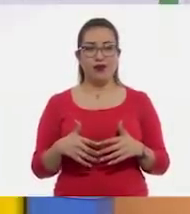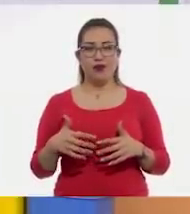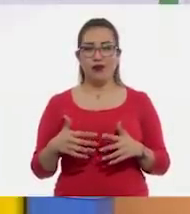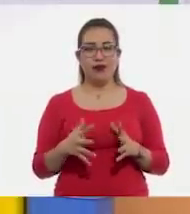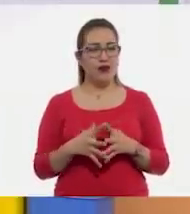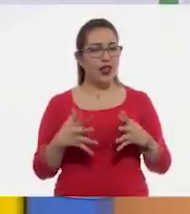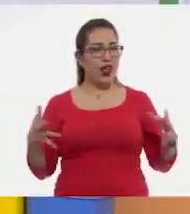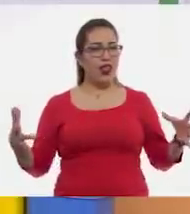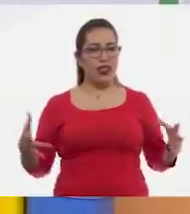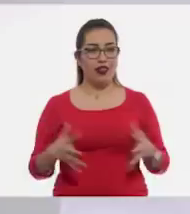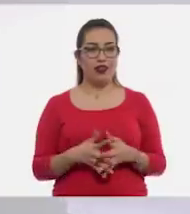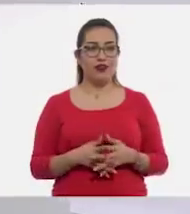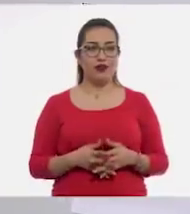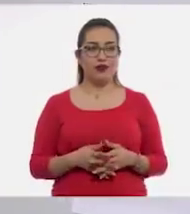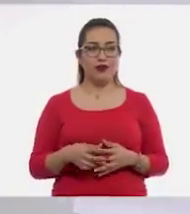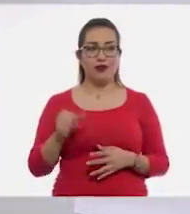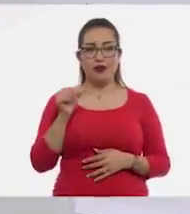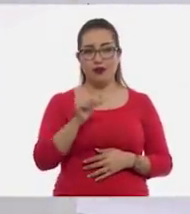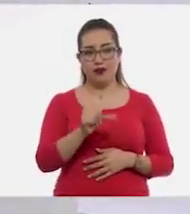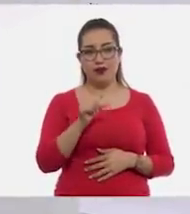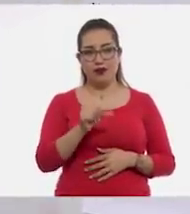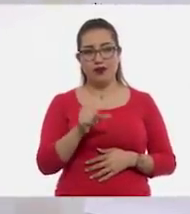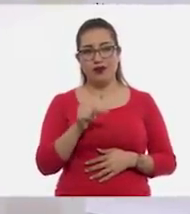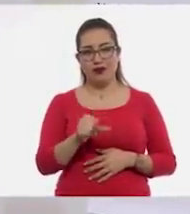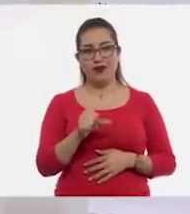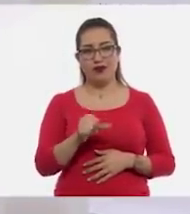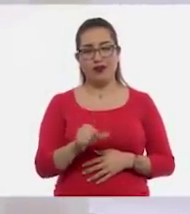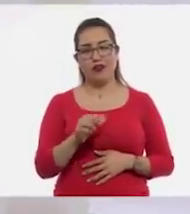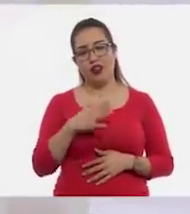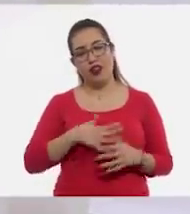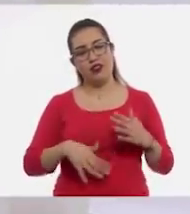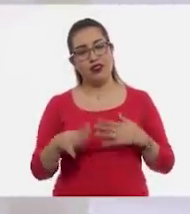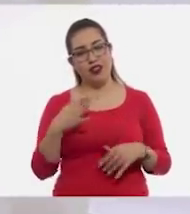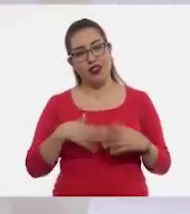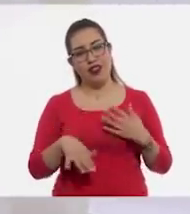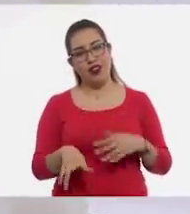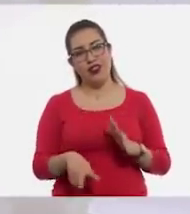grande! ¡16! Oh, ya se cansó otra vez.